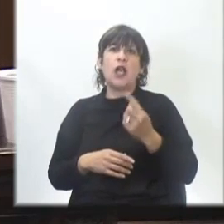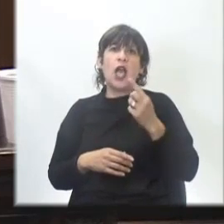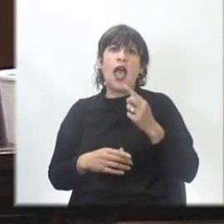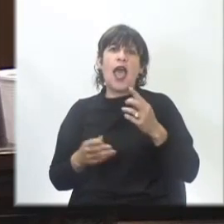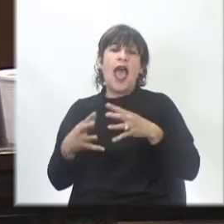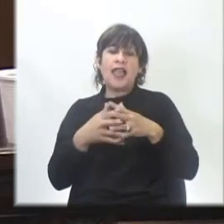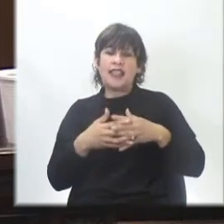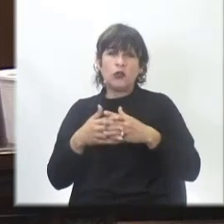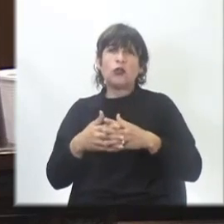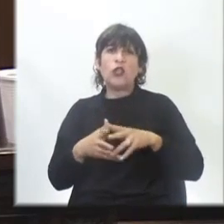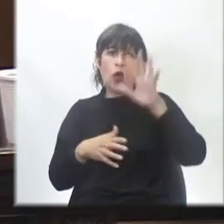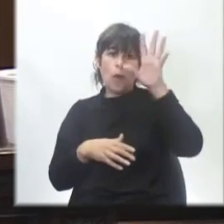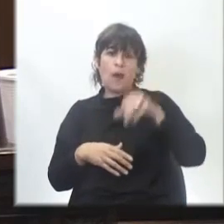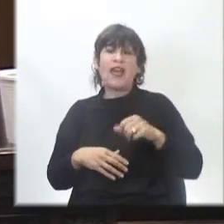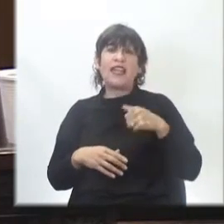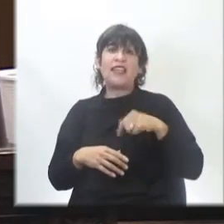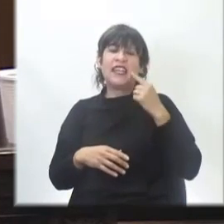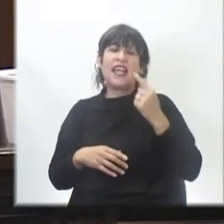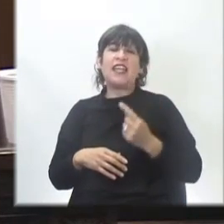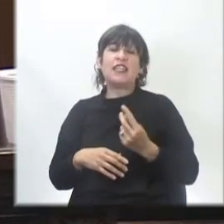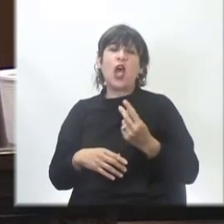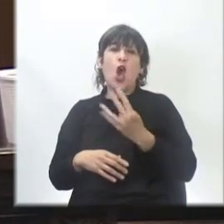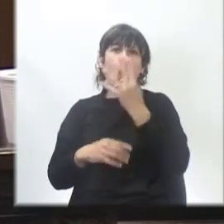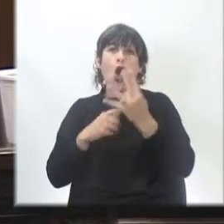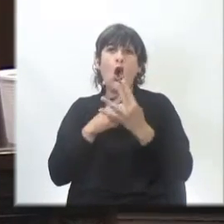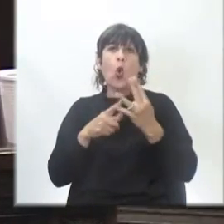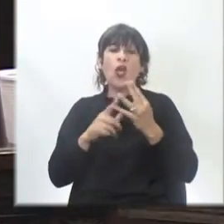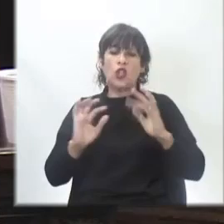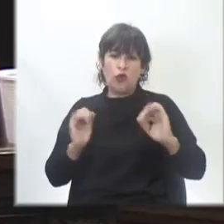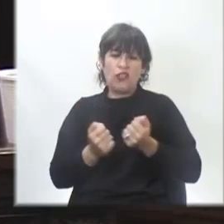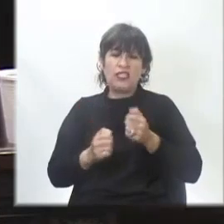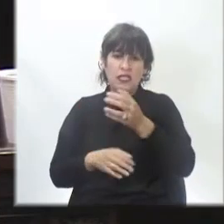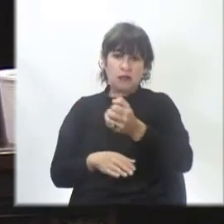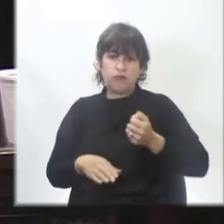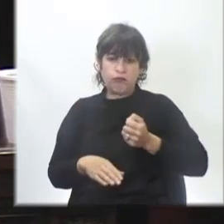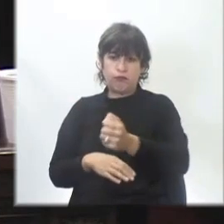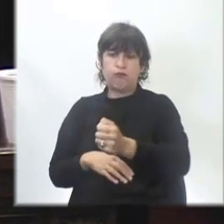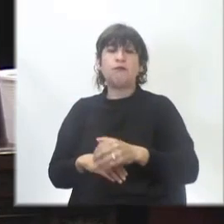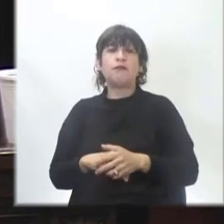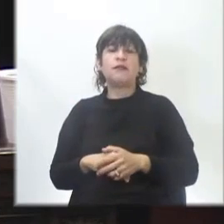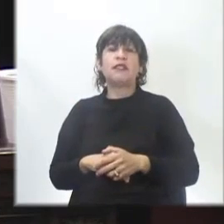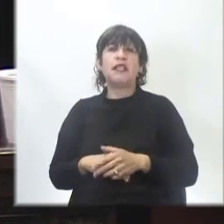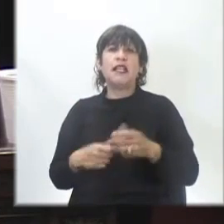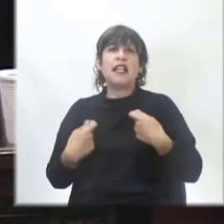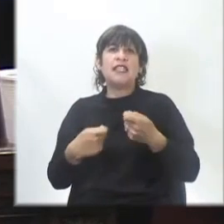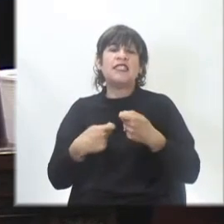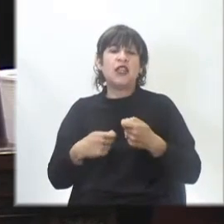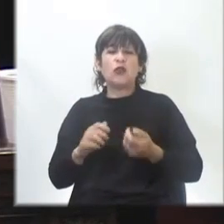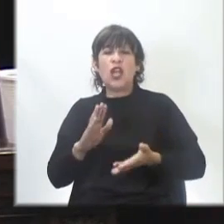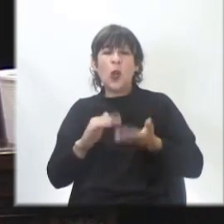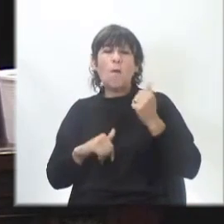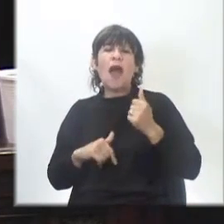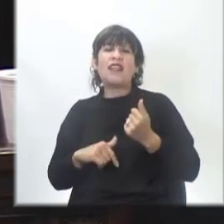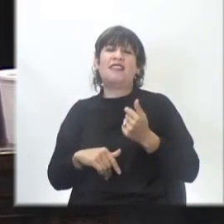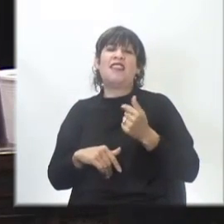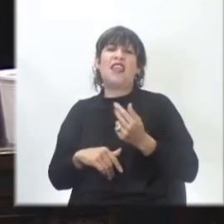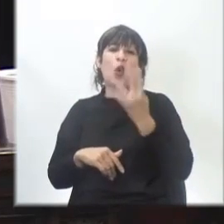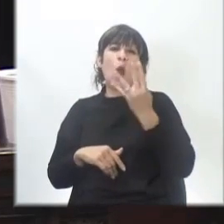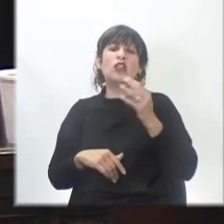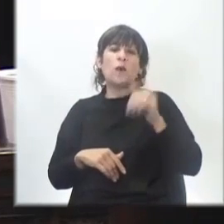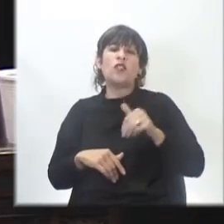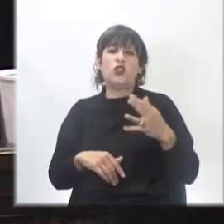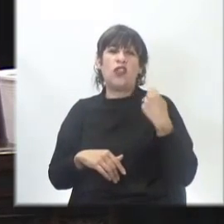para traer 4 Ultra Freezer. Se gastaron más de 4 millones de pesos para ir a buscar los Ultra Freezer.